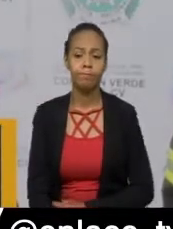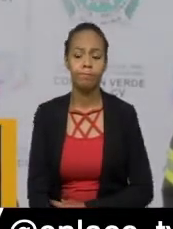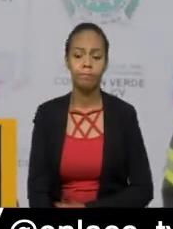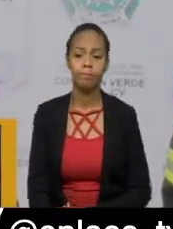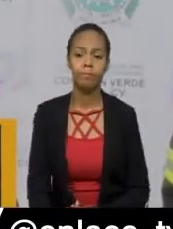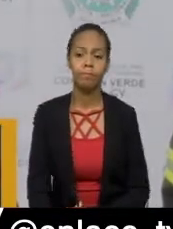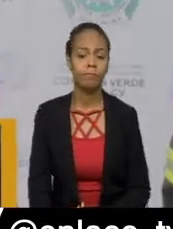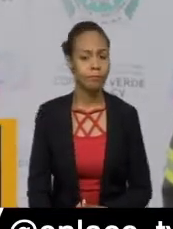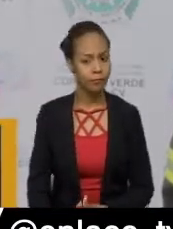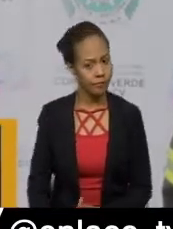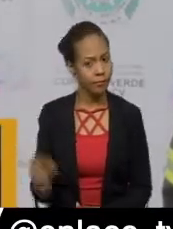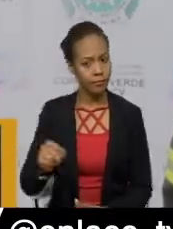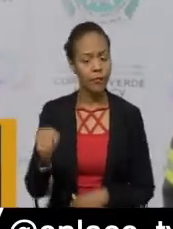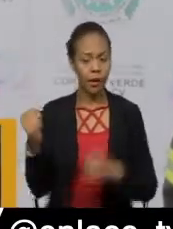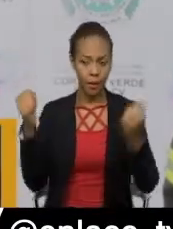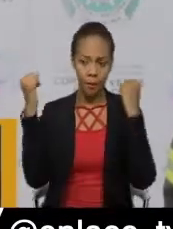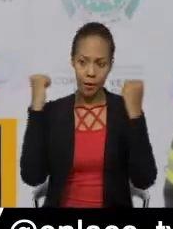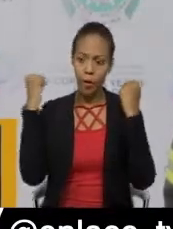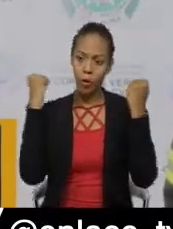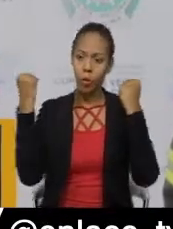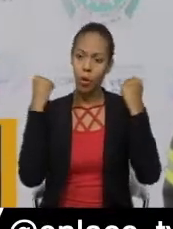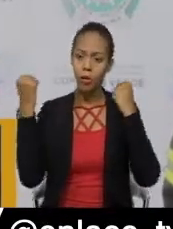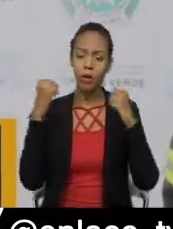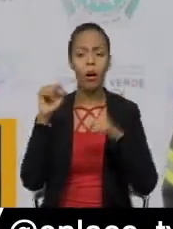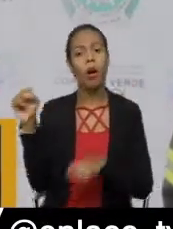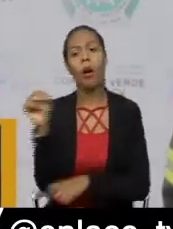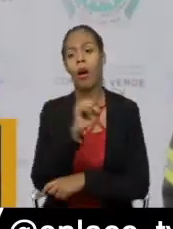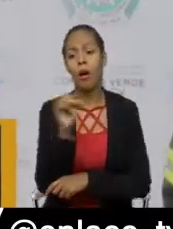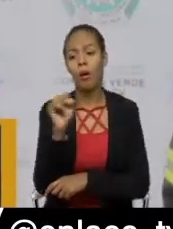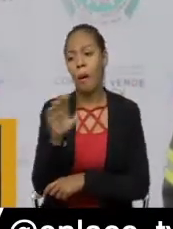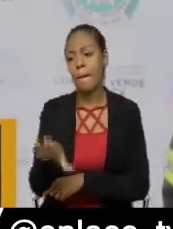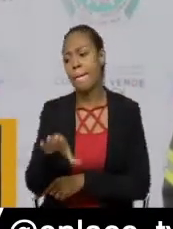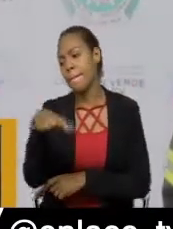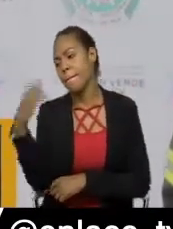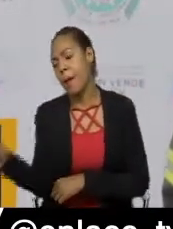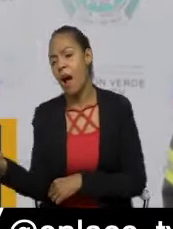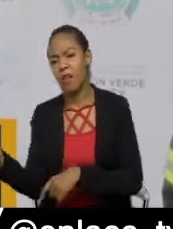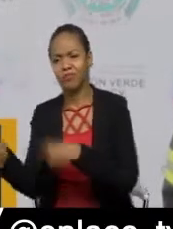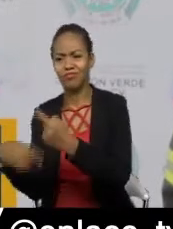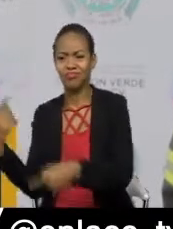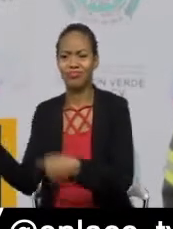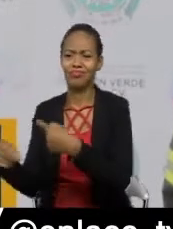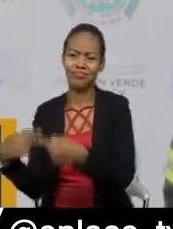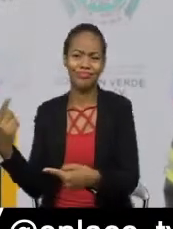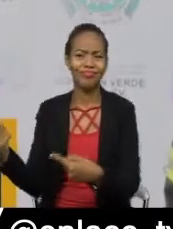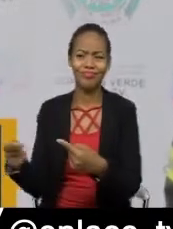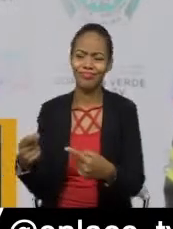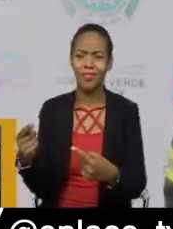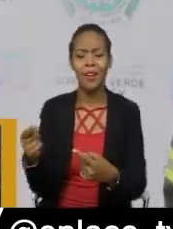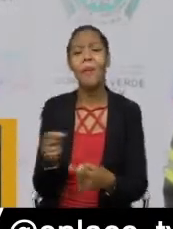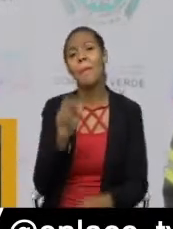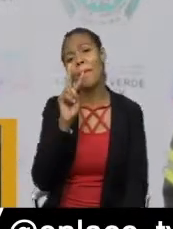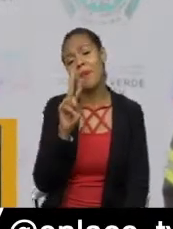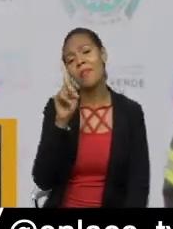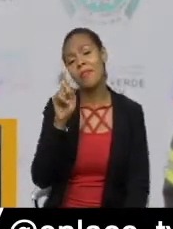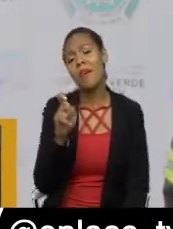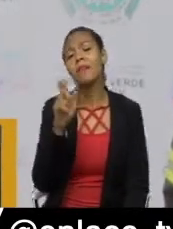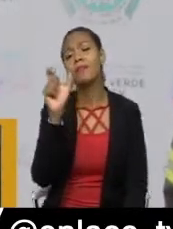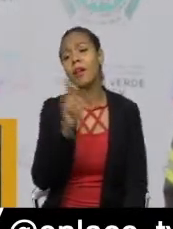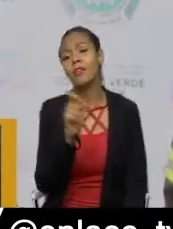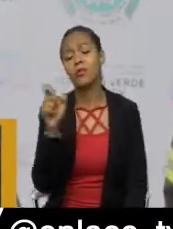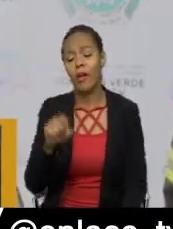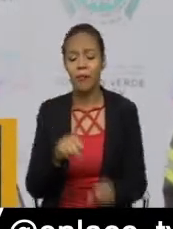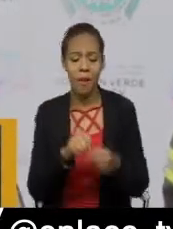municipio de Piedecuesta, el vehículo cae a un precipicio. De este hecho, desafortunadamente, resultan 26 personas lesionadas y